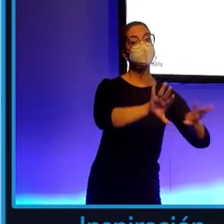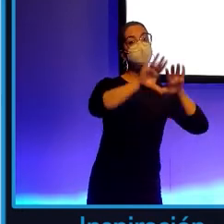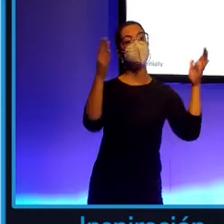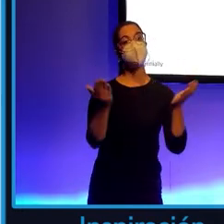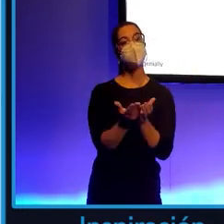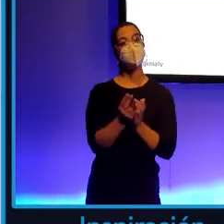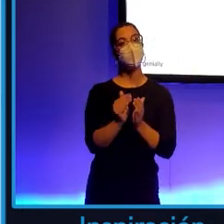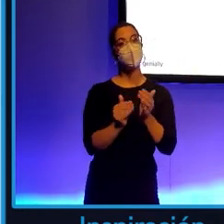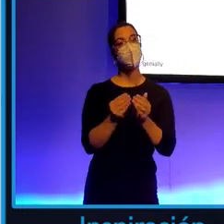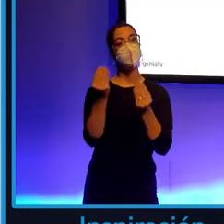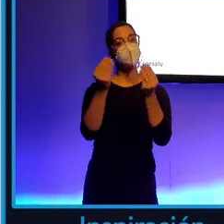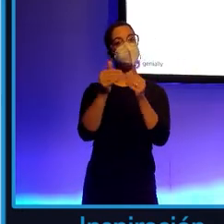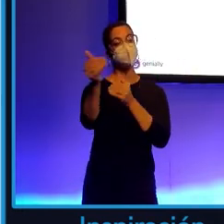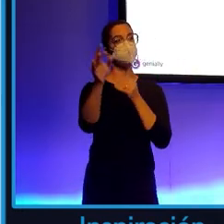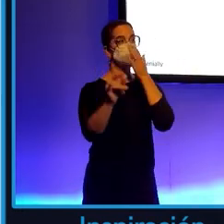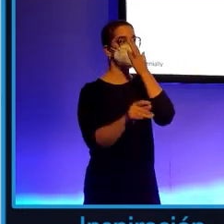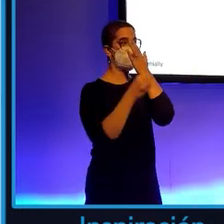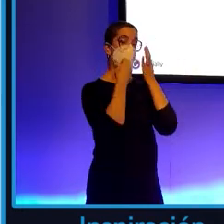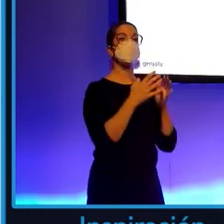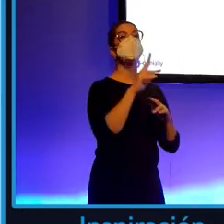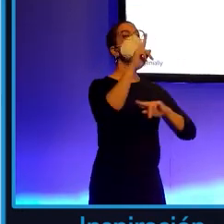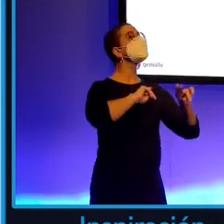bueno más respuesta